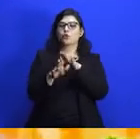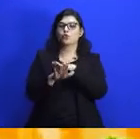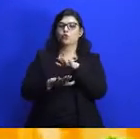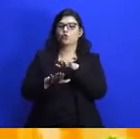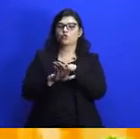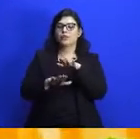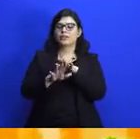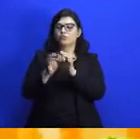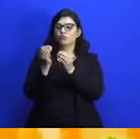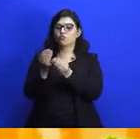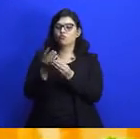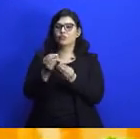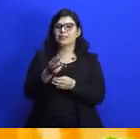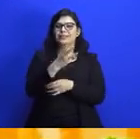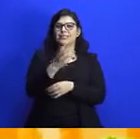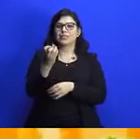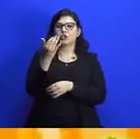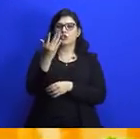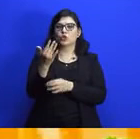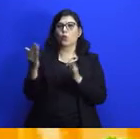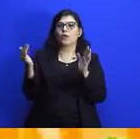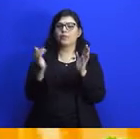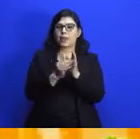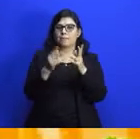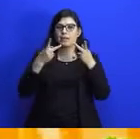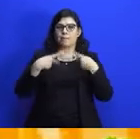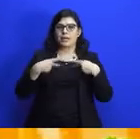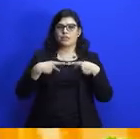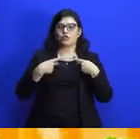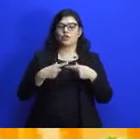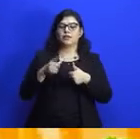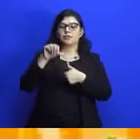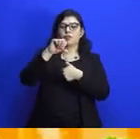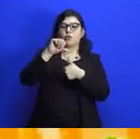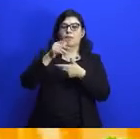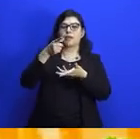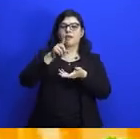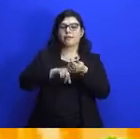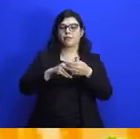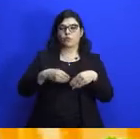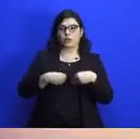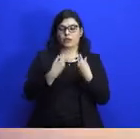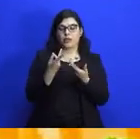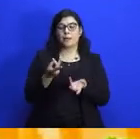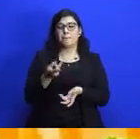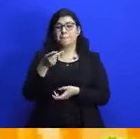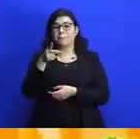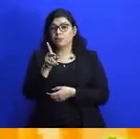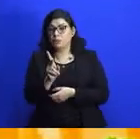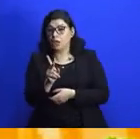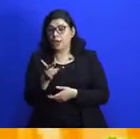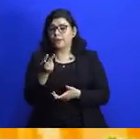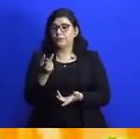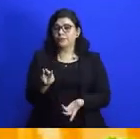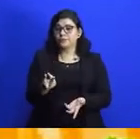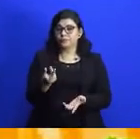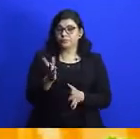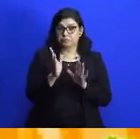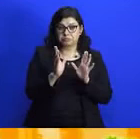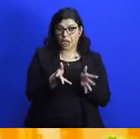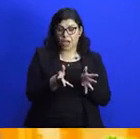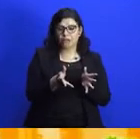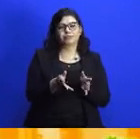de 350 mil personas en Centroamérica. Sin embargo, la situación todavía es